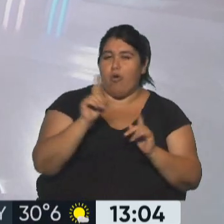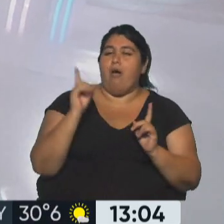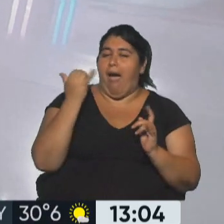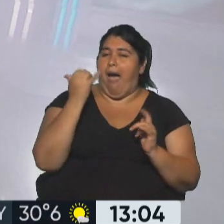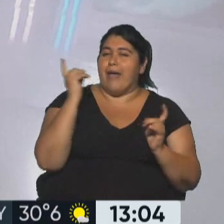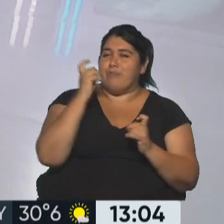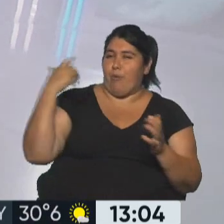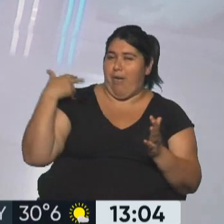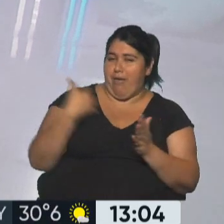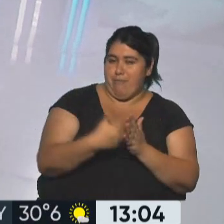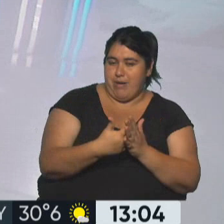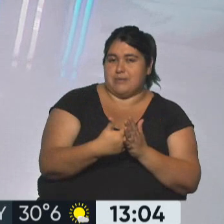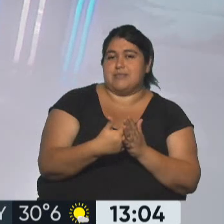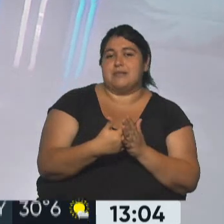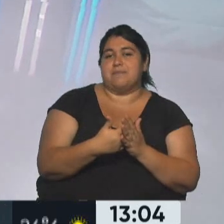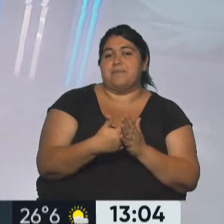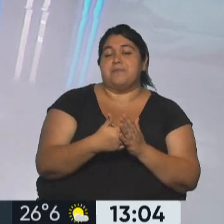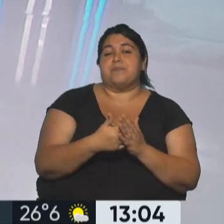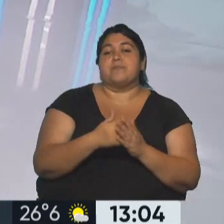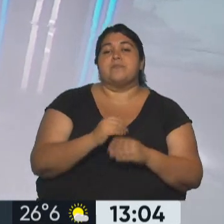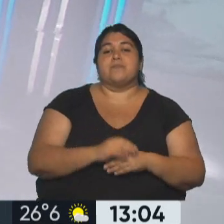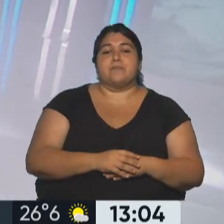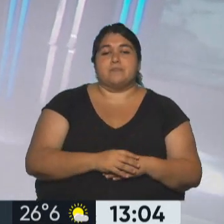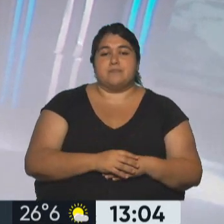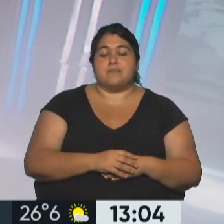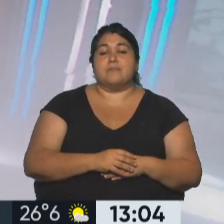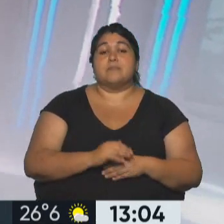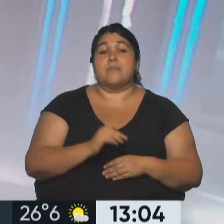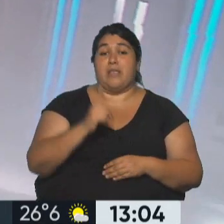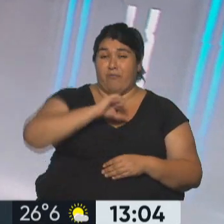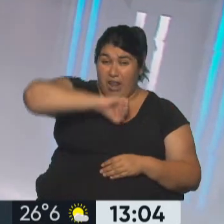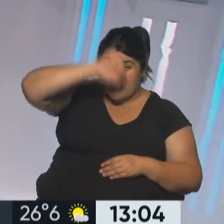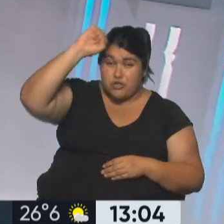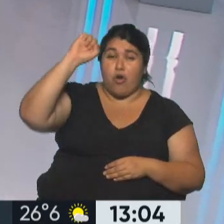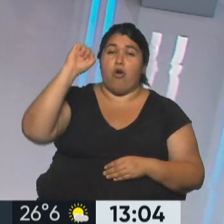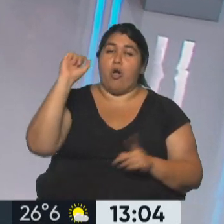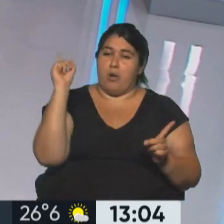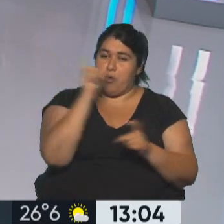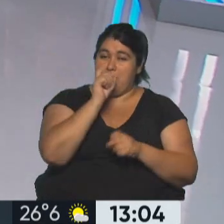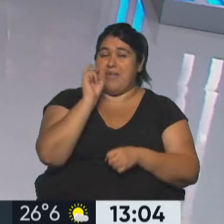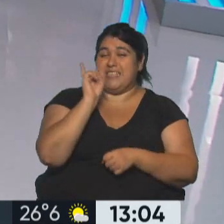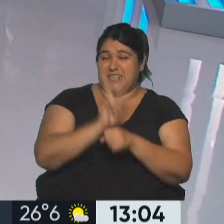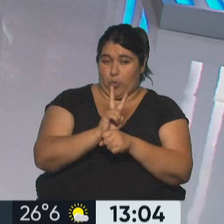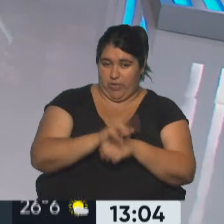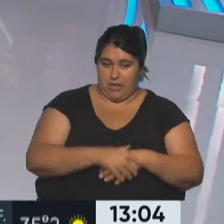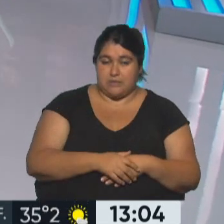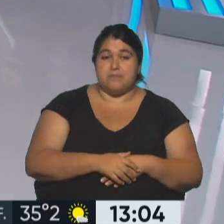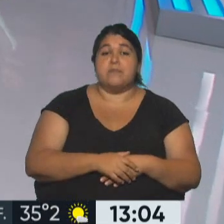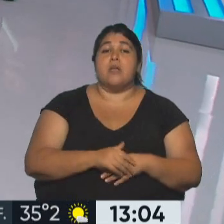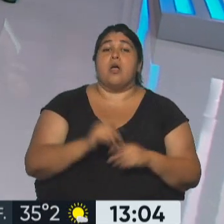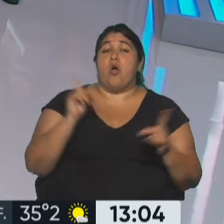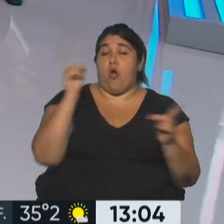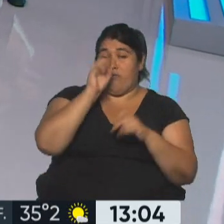que ha atravesado en este primer año de gestión. Alta inflación, crisis de seguridad. Por un lado, conflicto